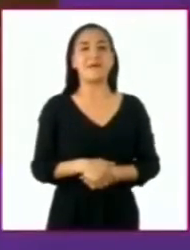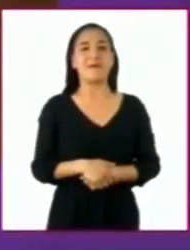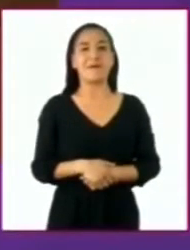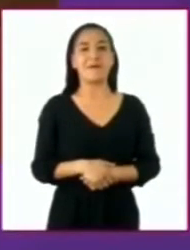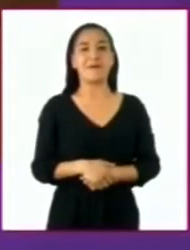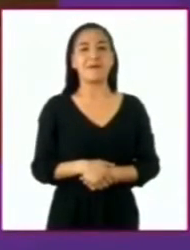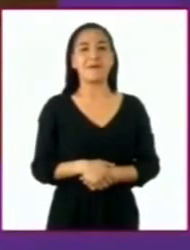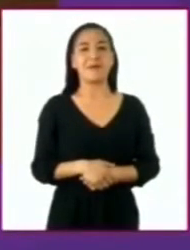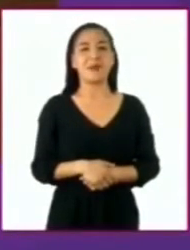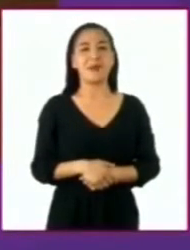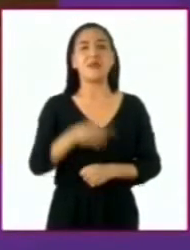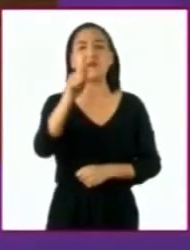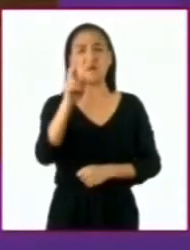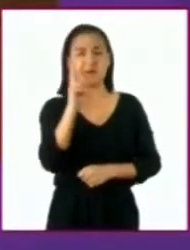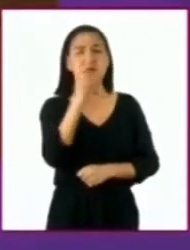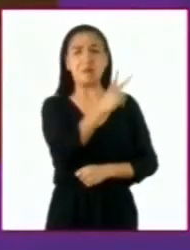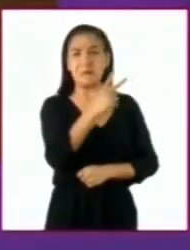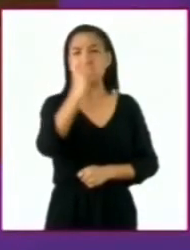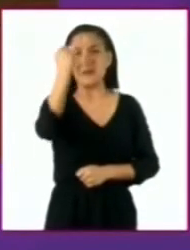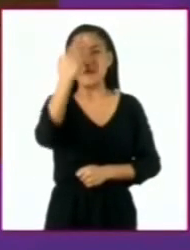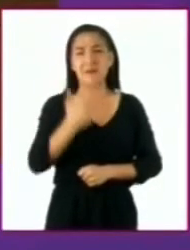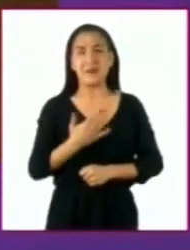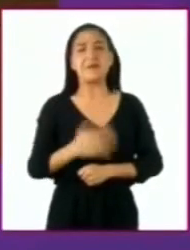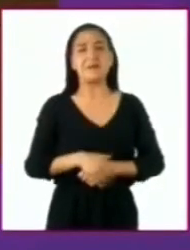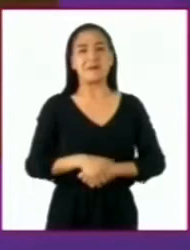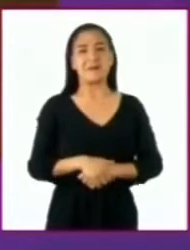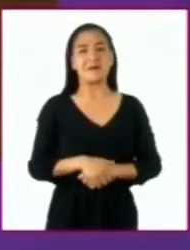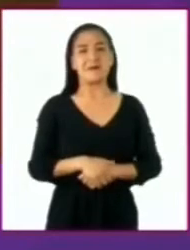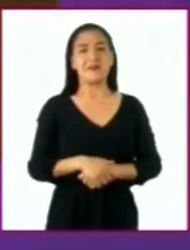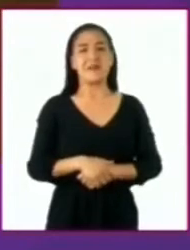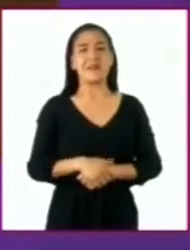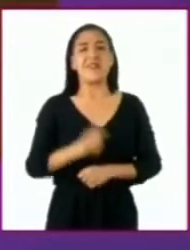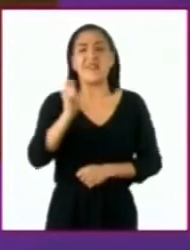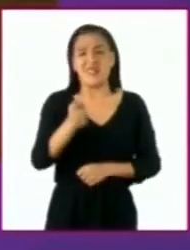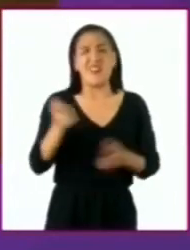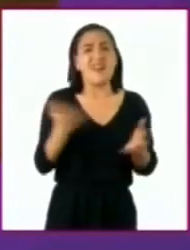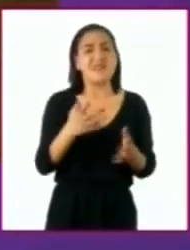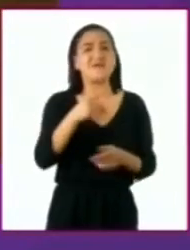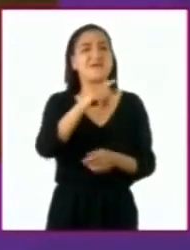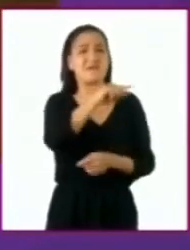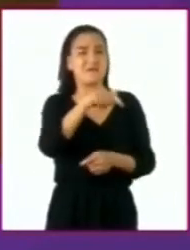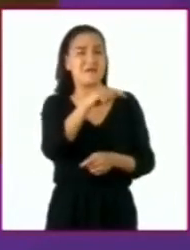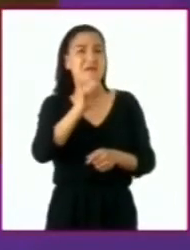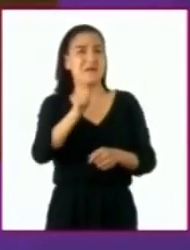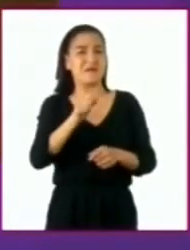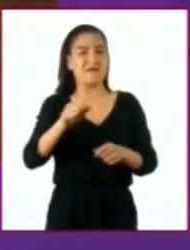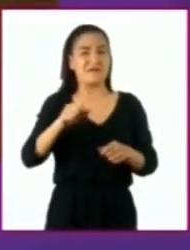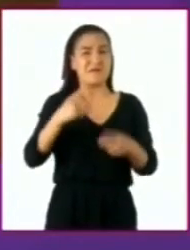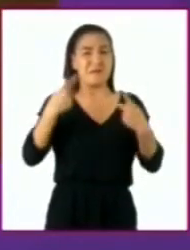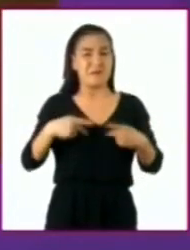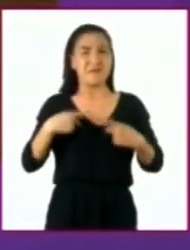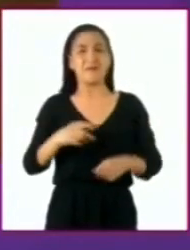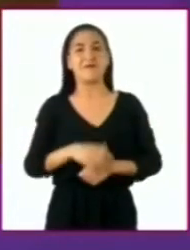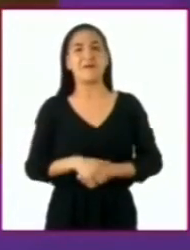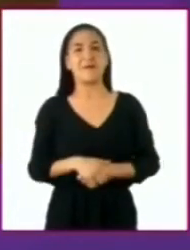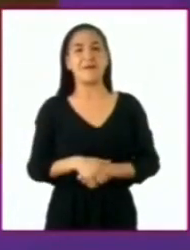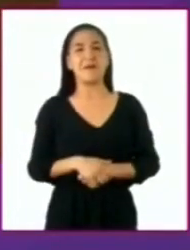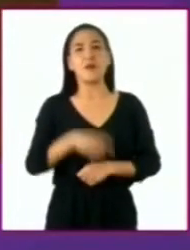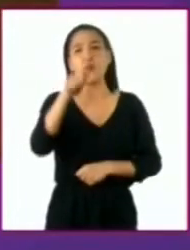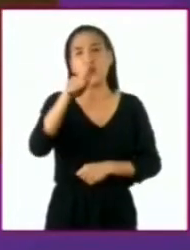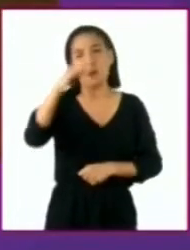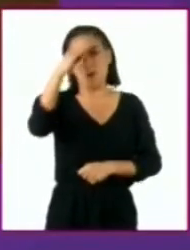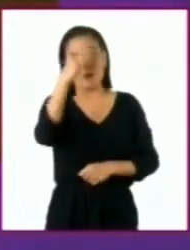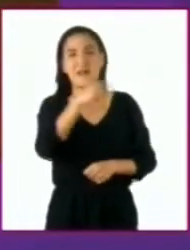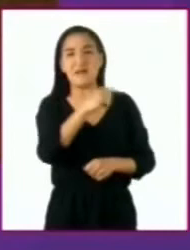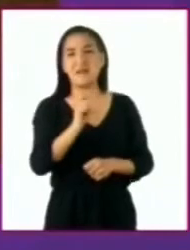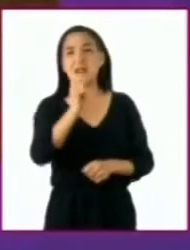¿Qué observan en la imagen? ¿Qué hacen los protagonistas? ¿Qué personajes suponen